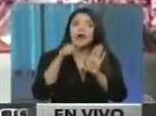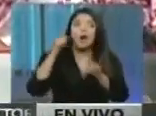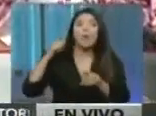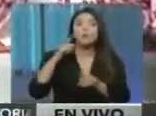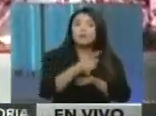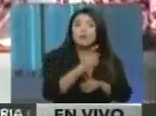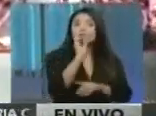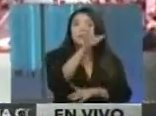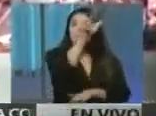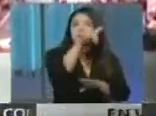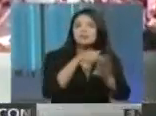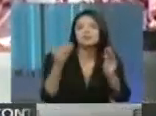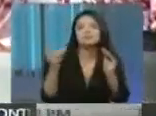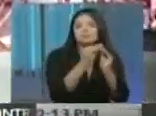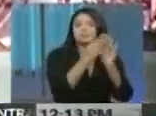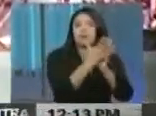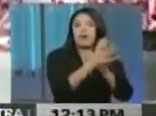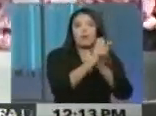Nacional Adecoburguesa.